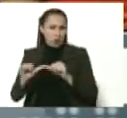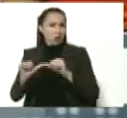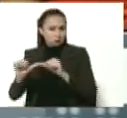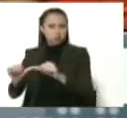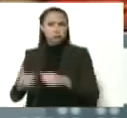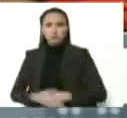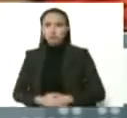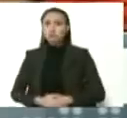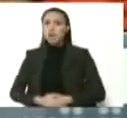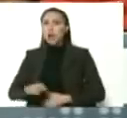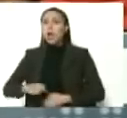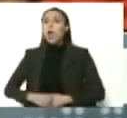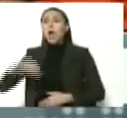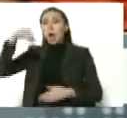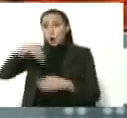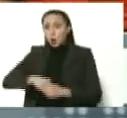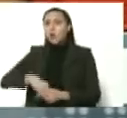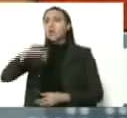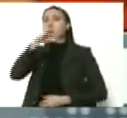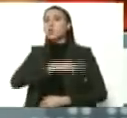una cuarentena social,